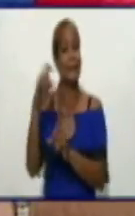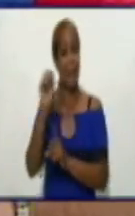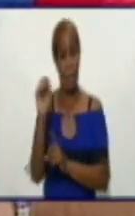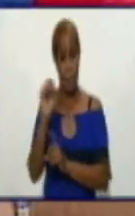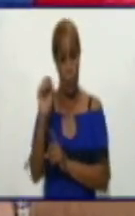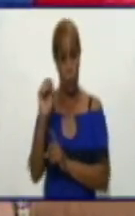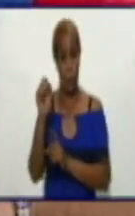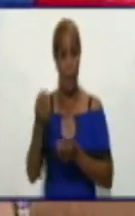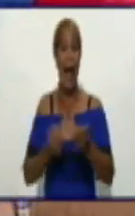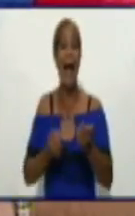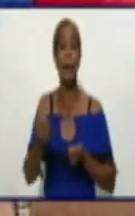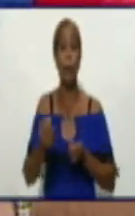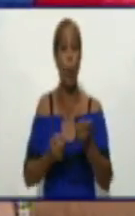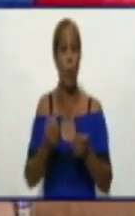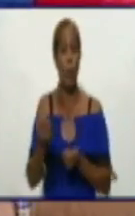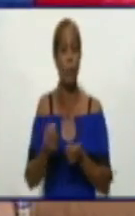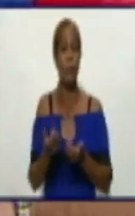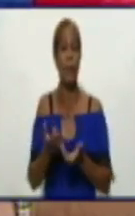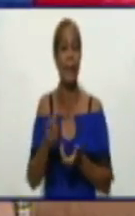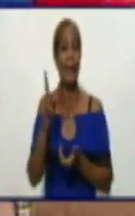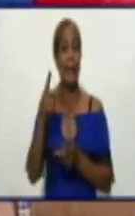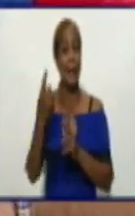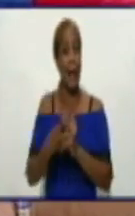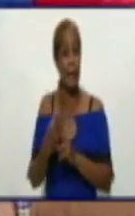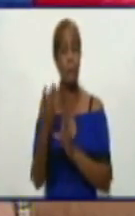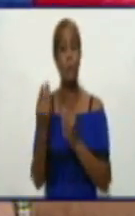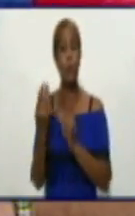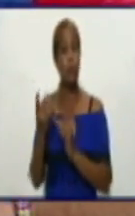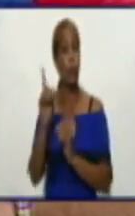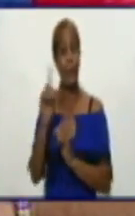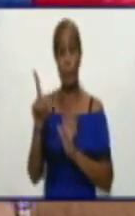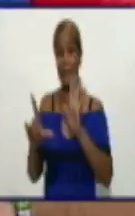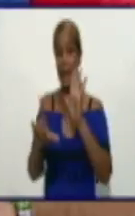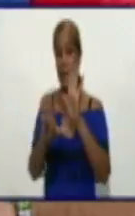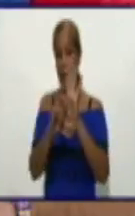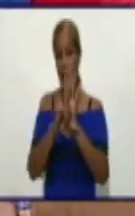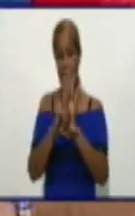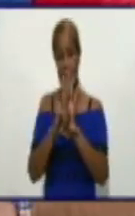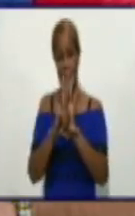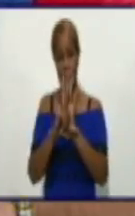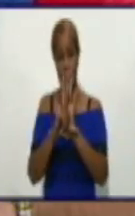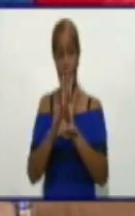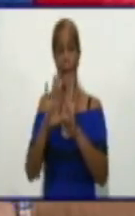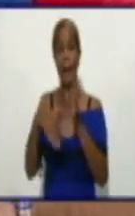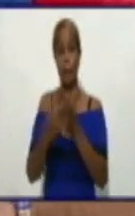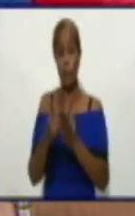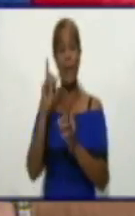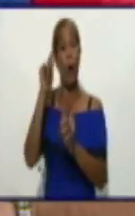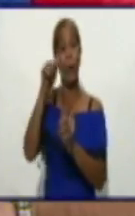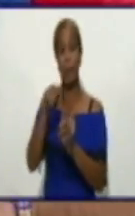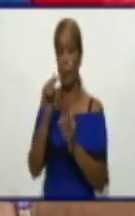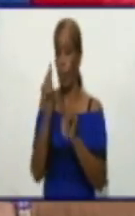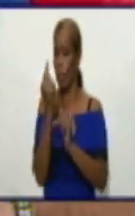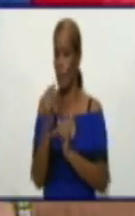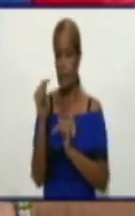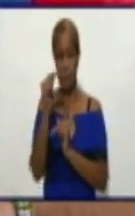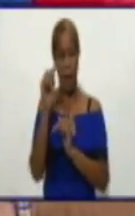están legalizados. Y esa es una forma de también legalizar todo aquello que se puede legalizar. Esa es la primera acotación. Y la segunda